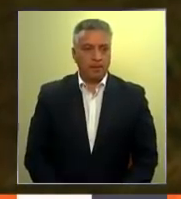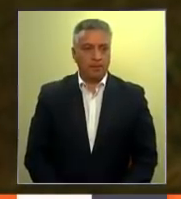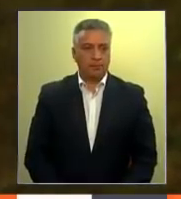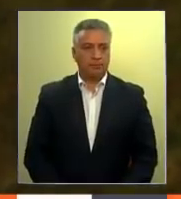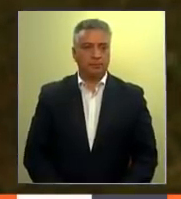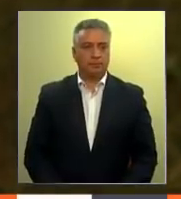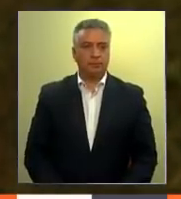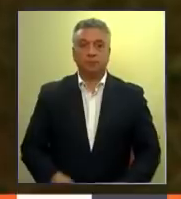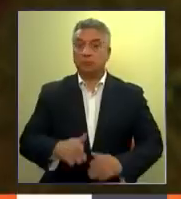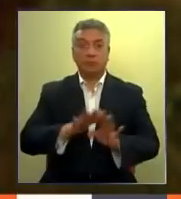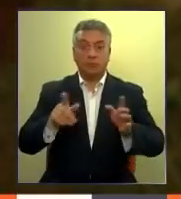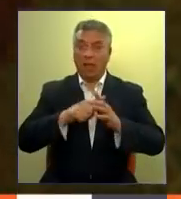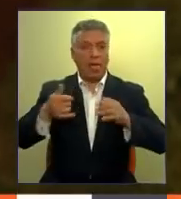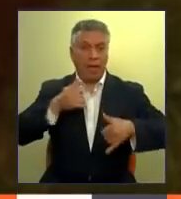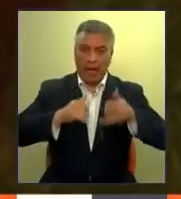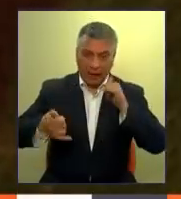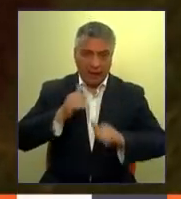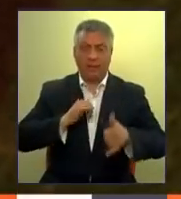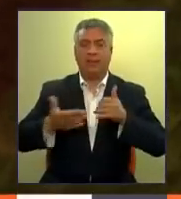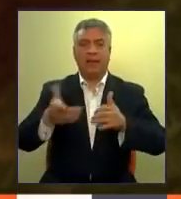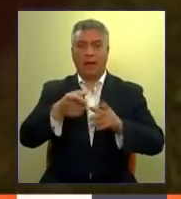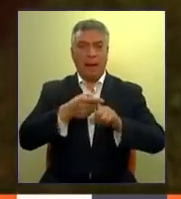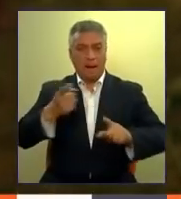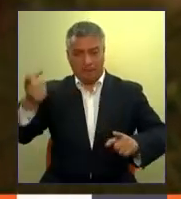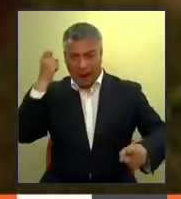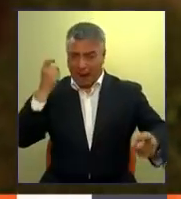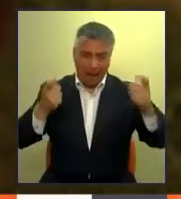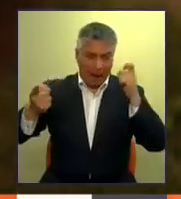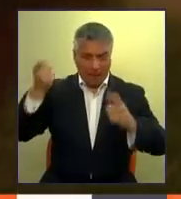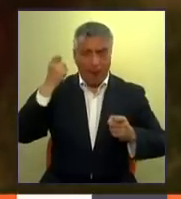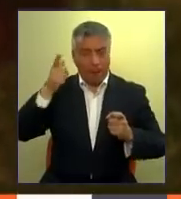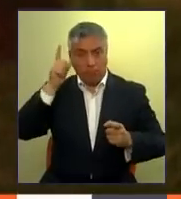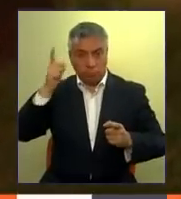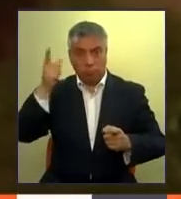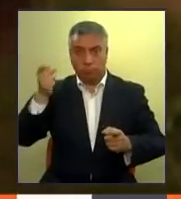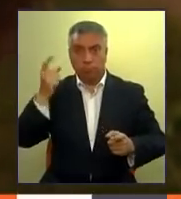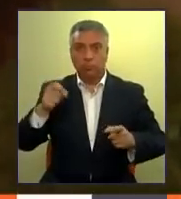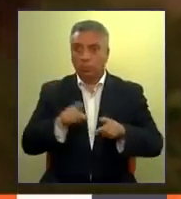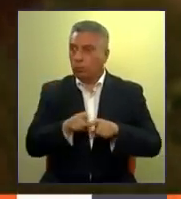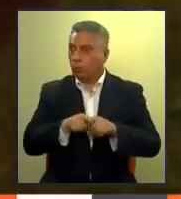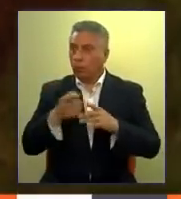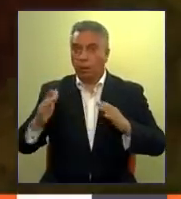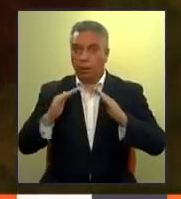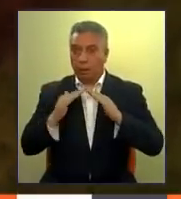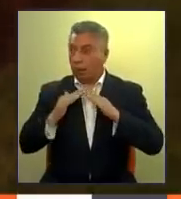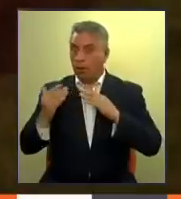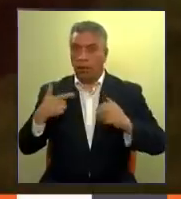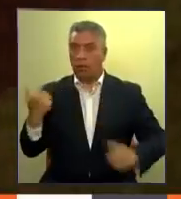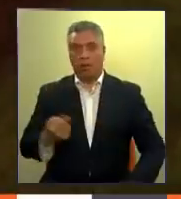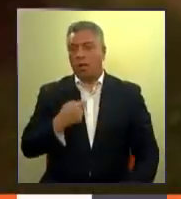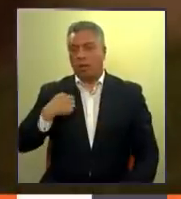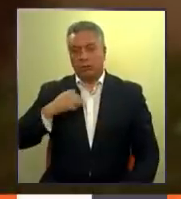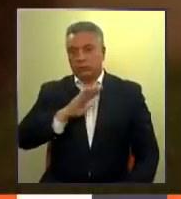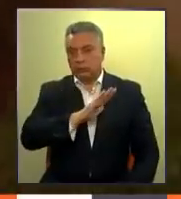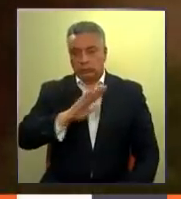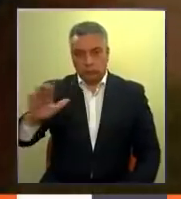derretir no haciendo fiesta tirando balazos entonces como condominio estamos chatos